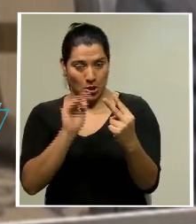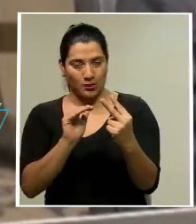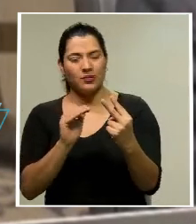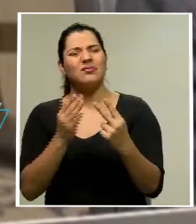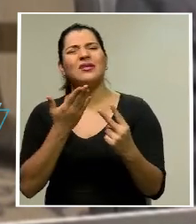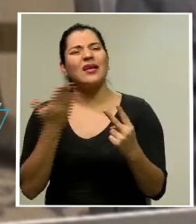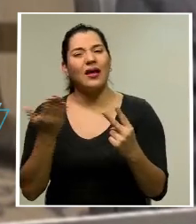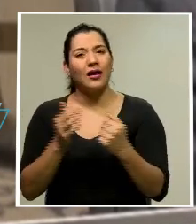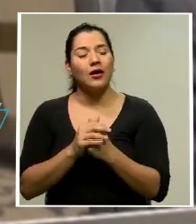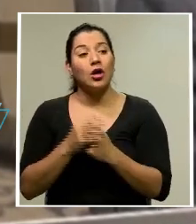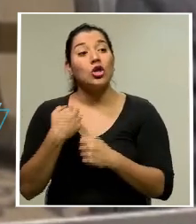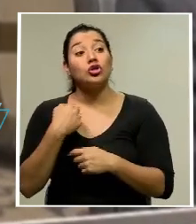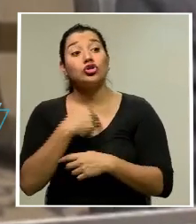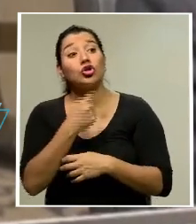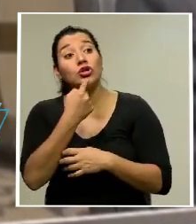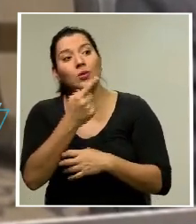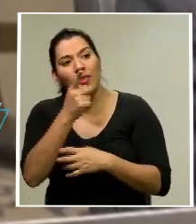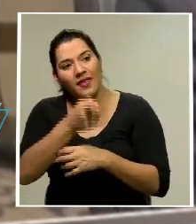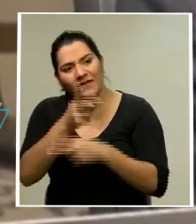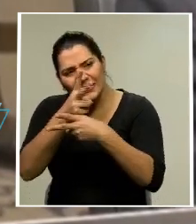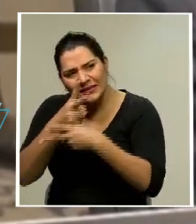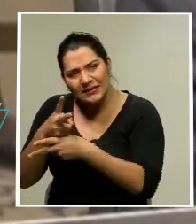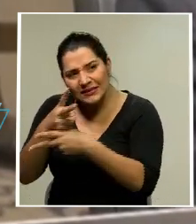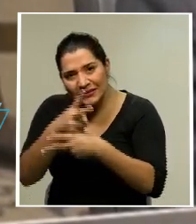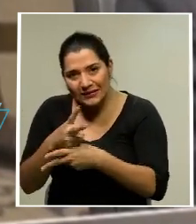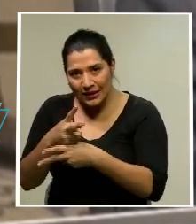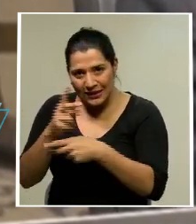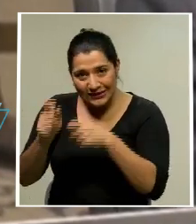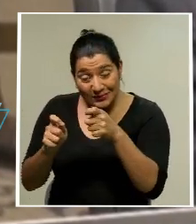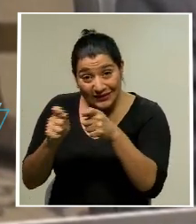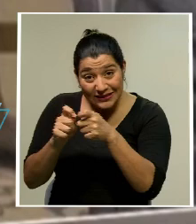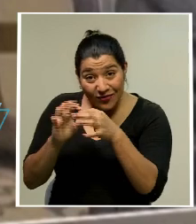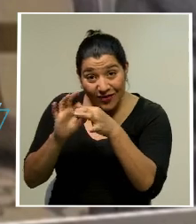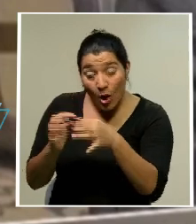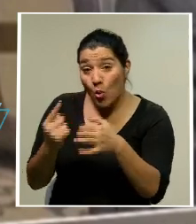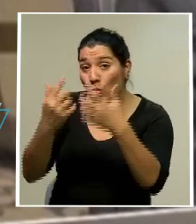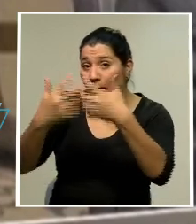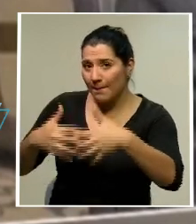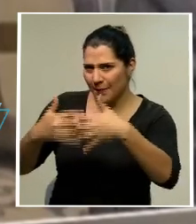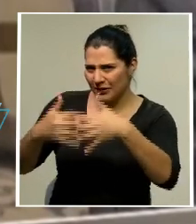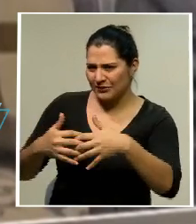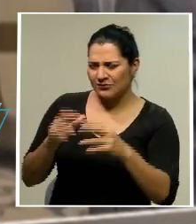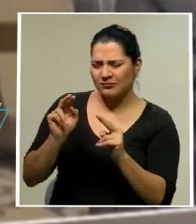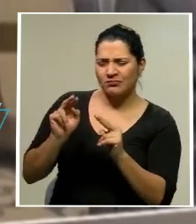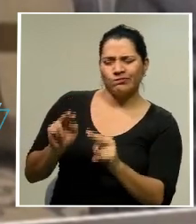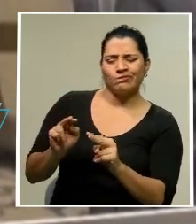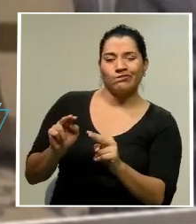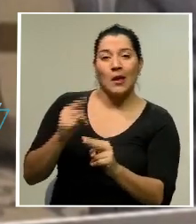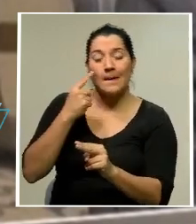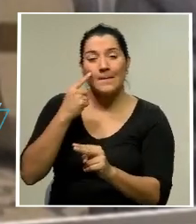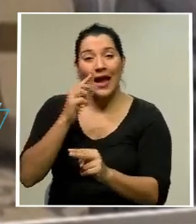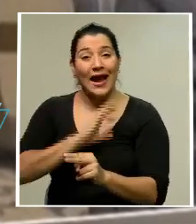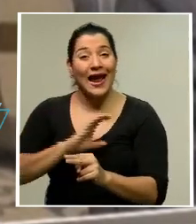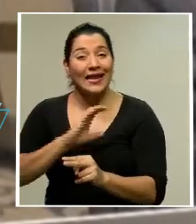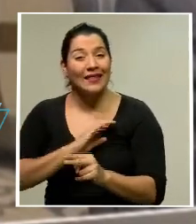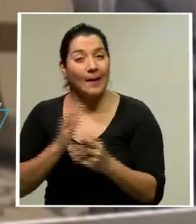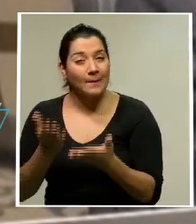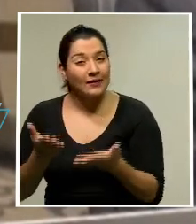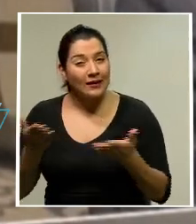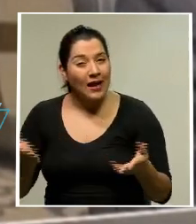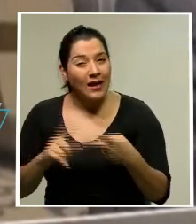sobre que le dieran una supervisión muy específica a una empresa en cuanto a la calidad de materiales, los tiempos de